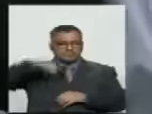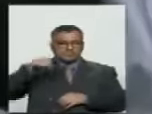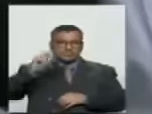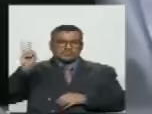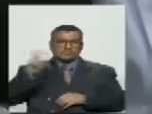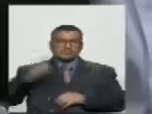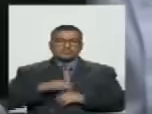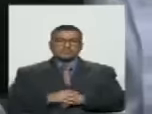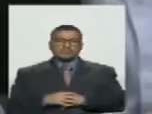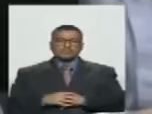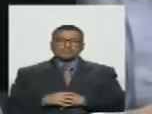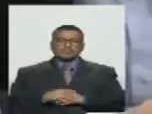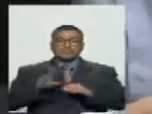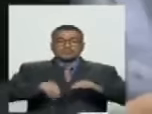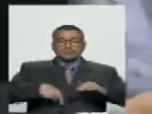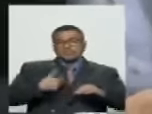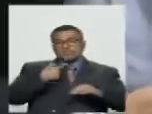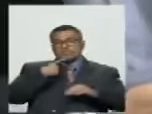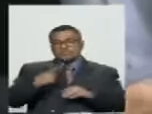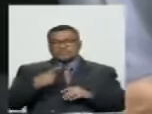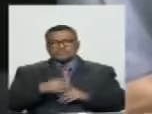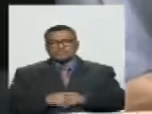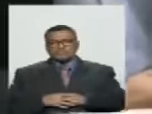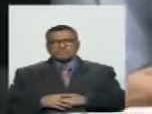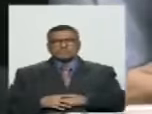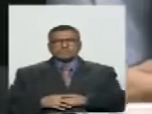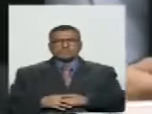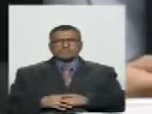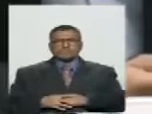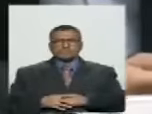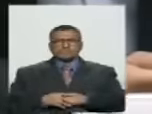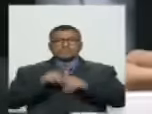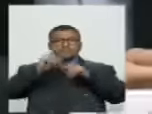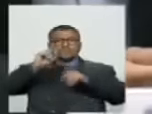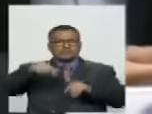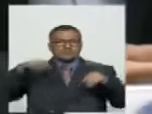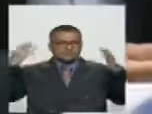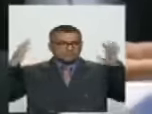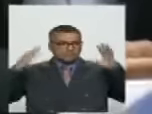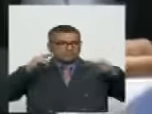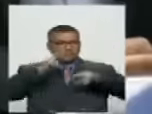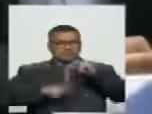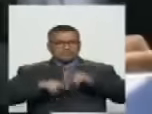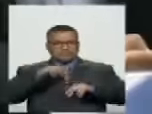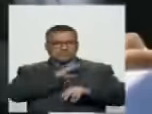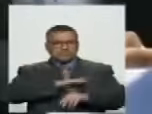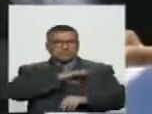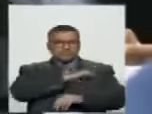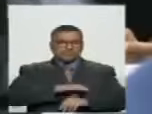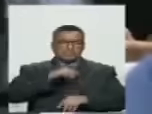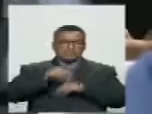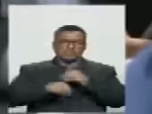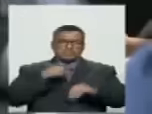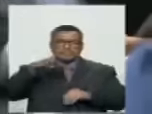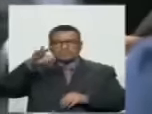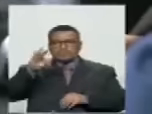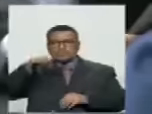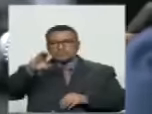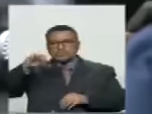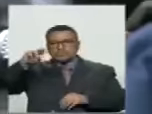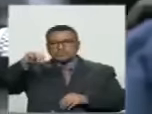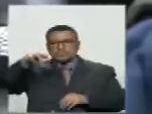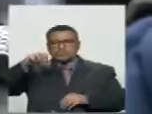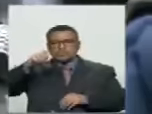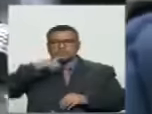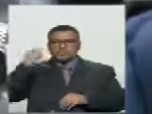Venezuela, pudiéramos decir, además aplaudir esta creación de la Comisión Nacional contra el Fascismo, el Odio y la